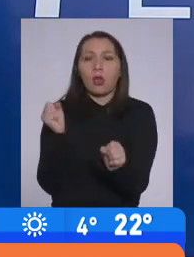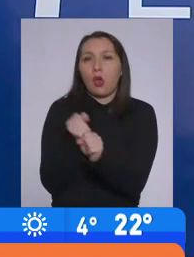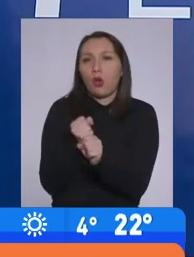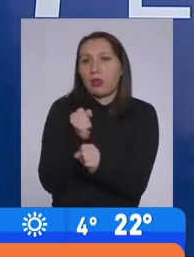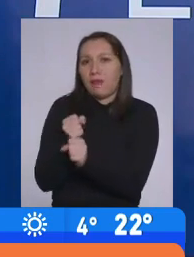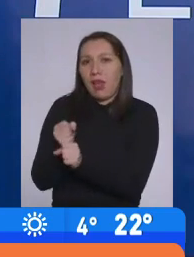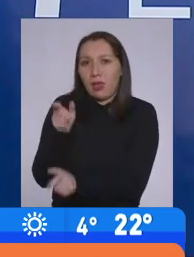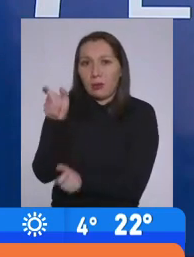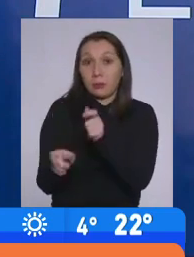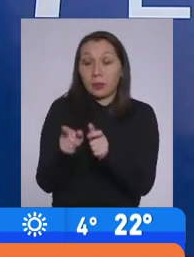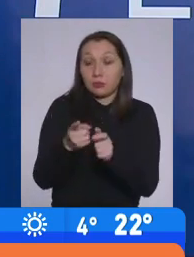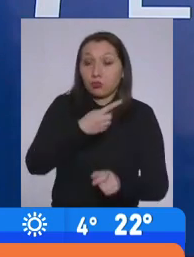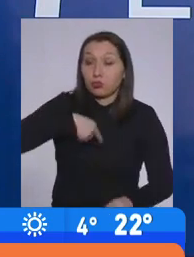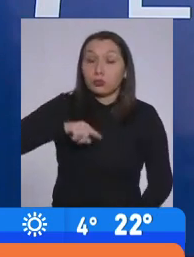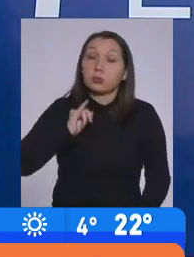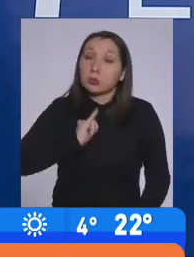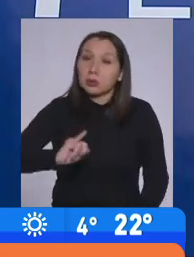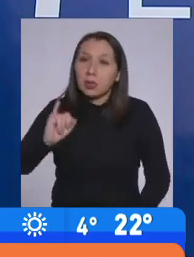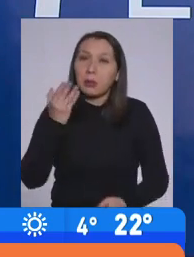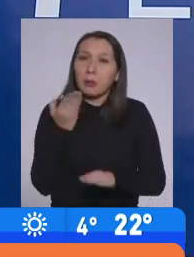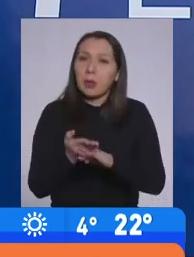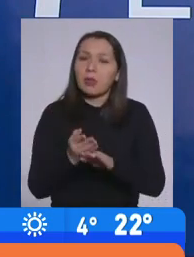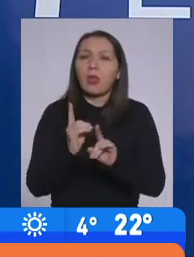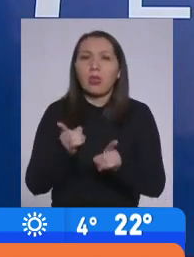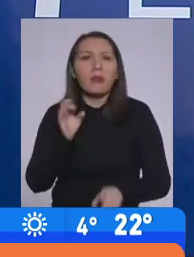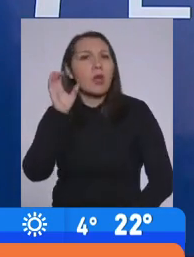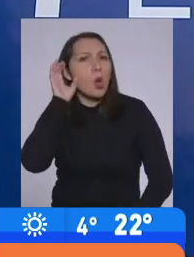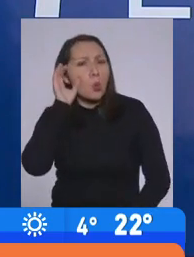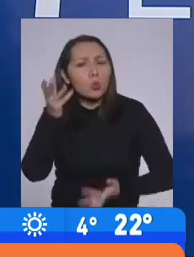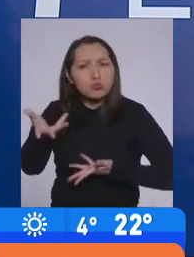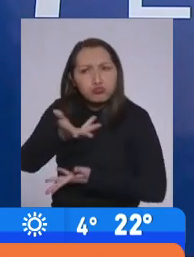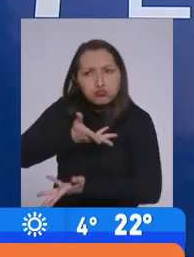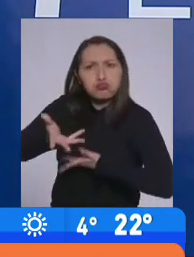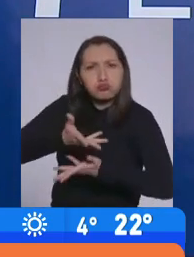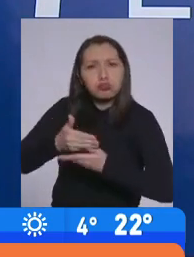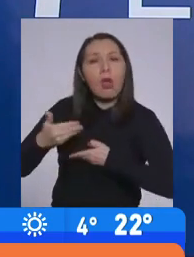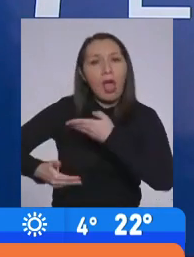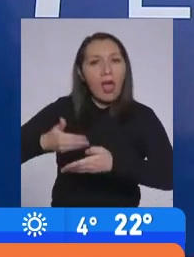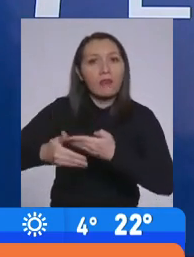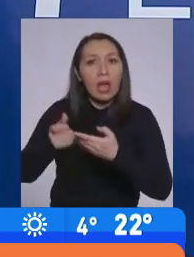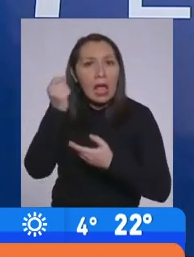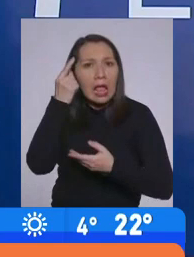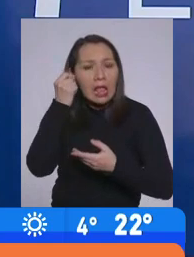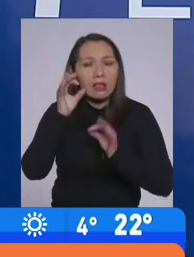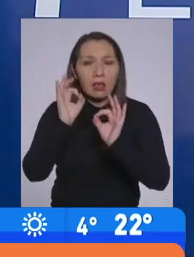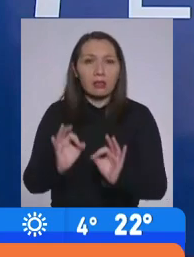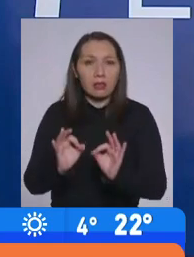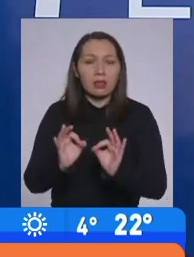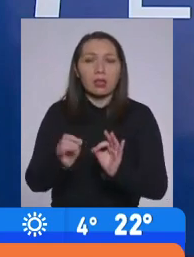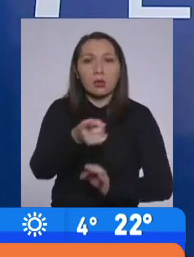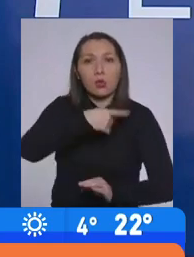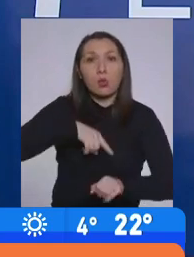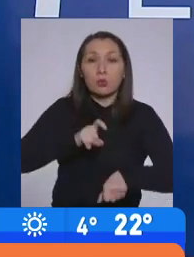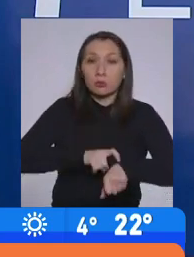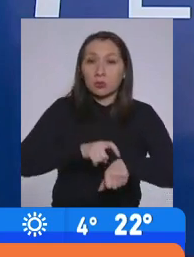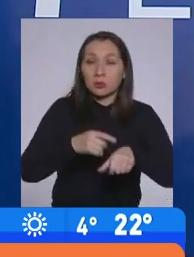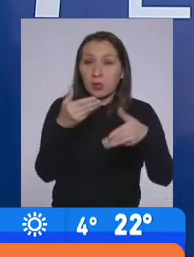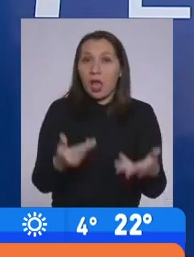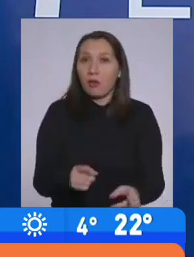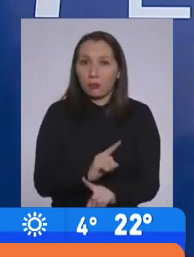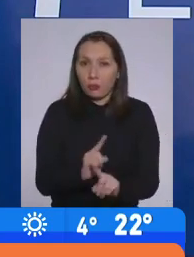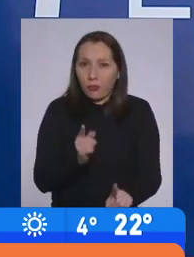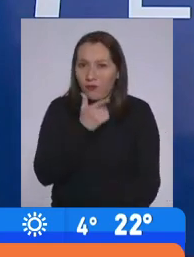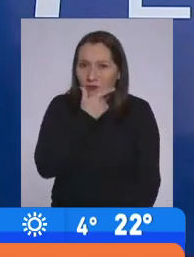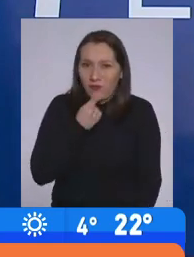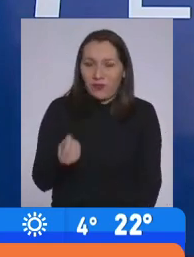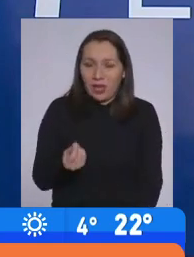trabajadores y nosotros lo que siempre pedimos que se escuchen que se avancen que se entiendan que estamos en un minuto que no es